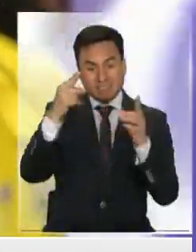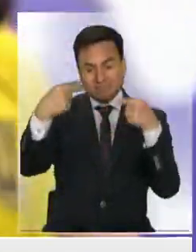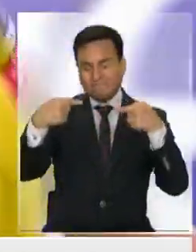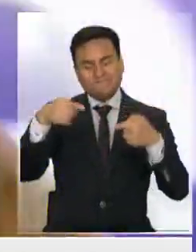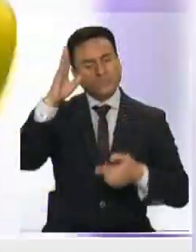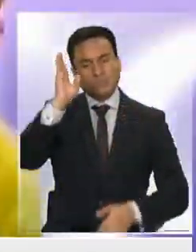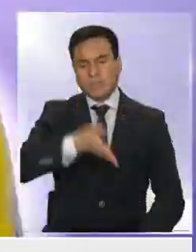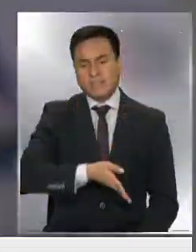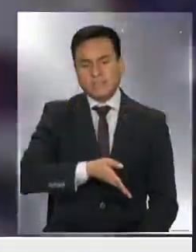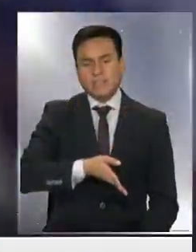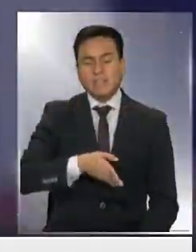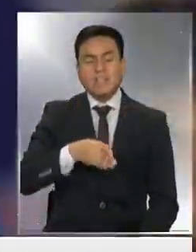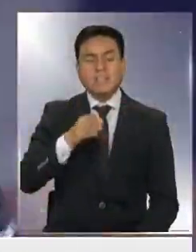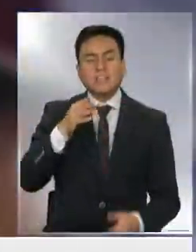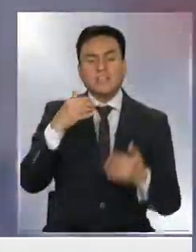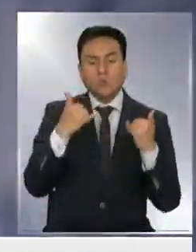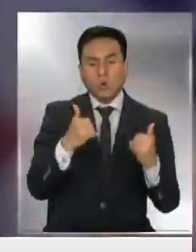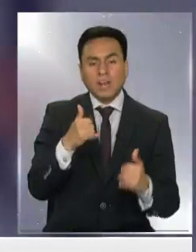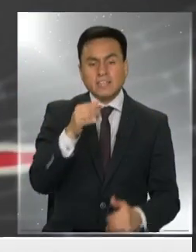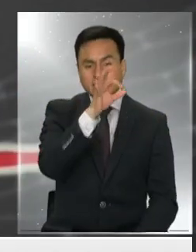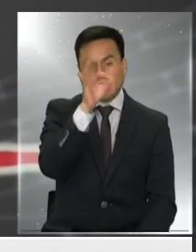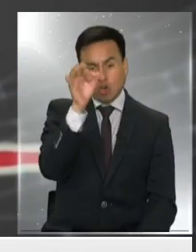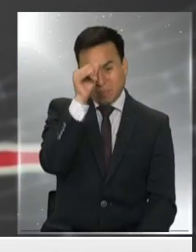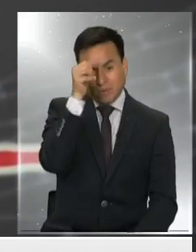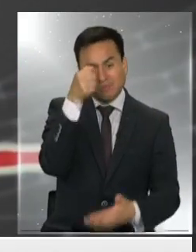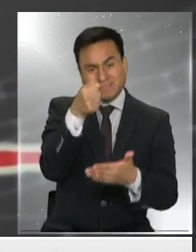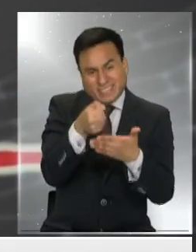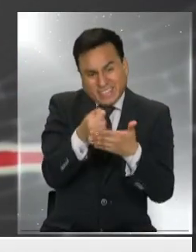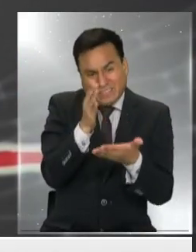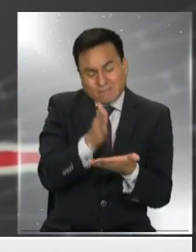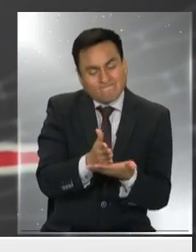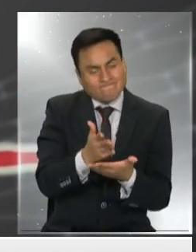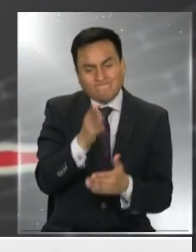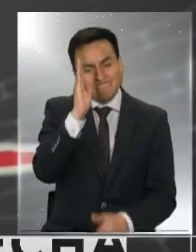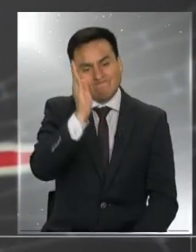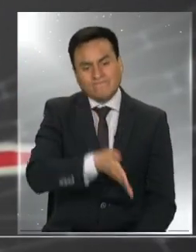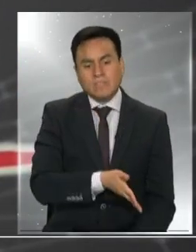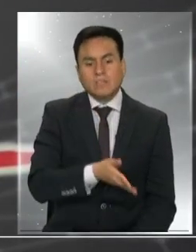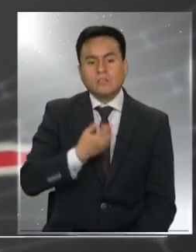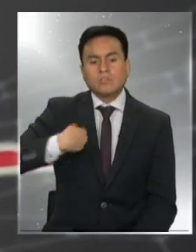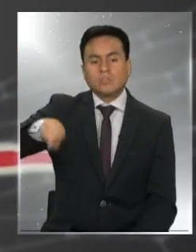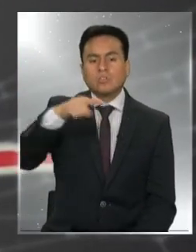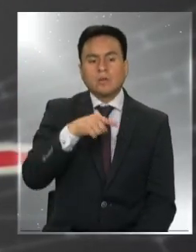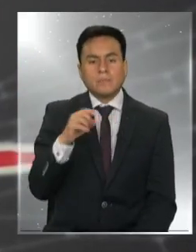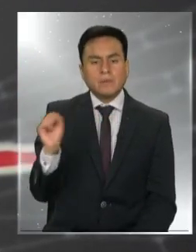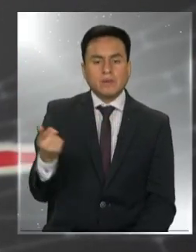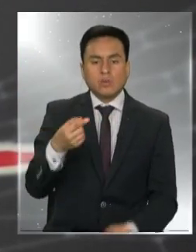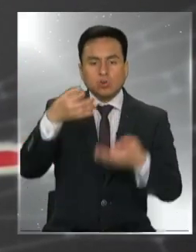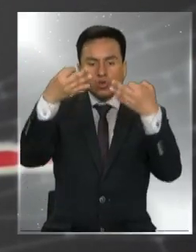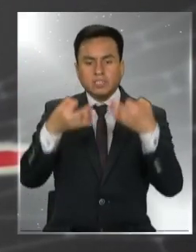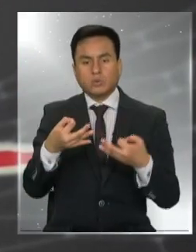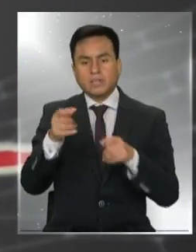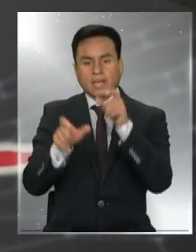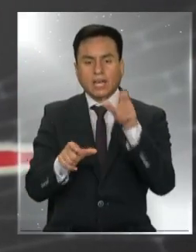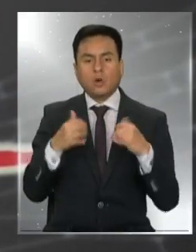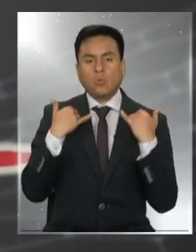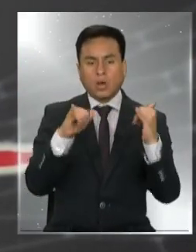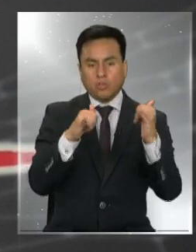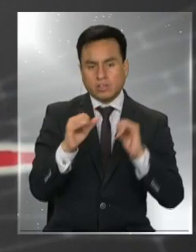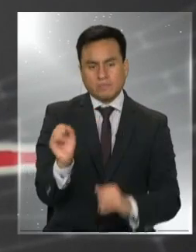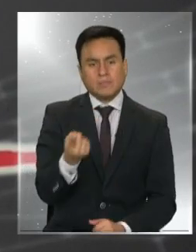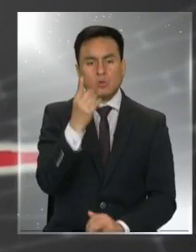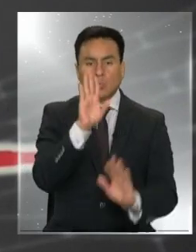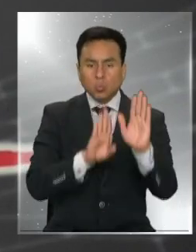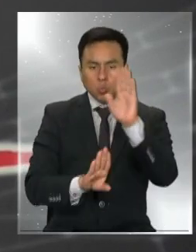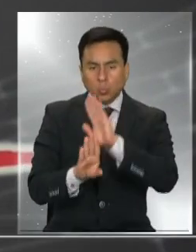la que debería haberse jugado este fin de semana. Hay que siempre estar y velar por la seguridad de nuestros jugadores. Por lo